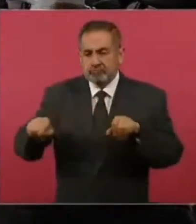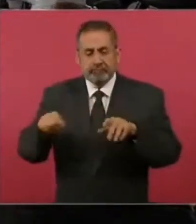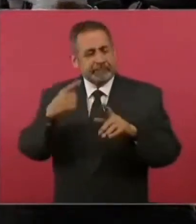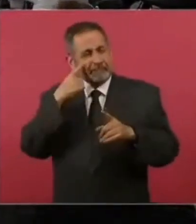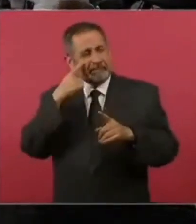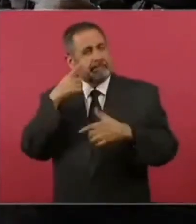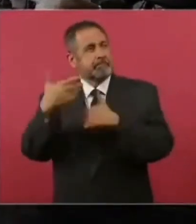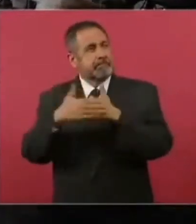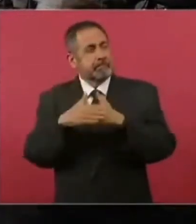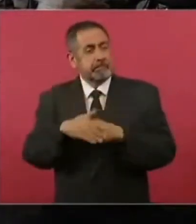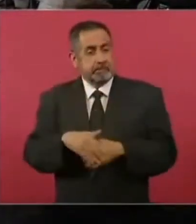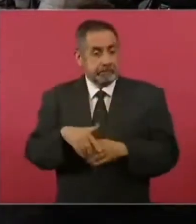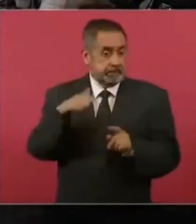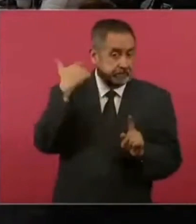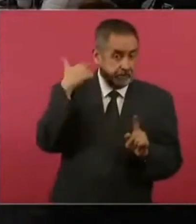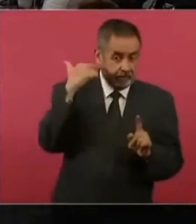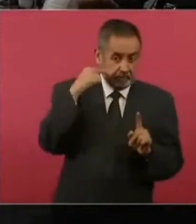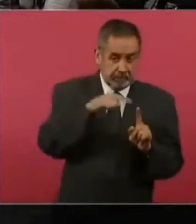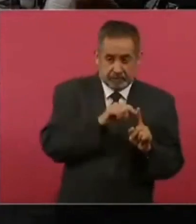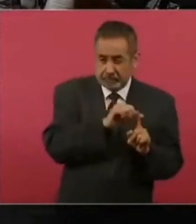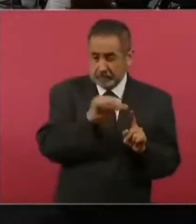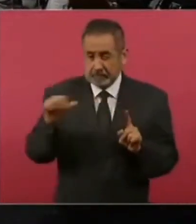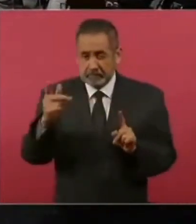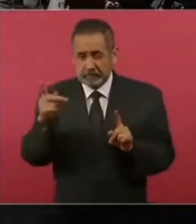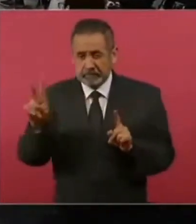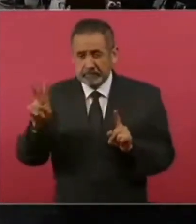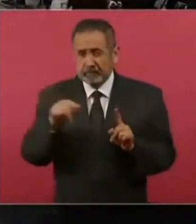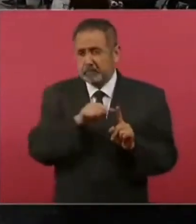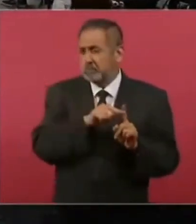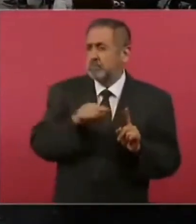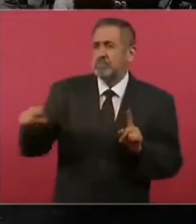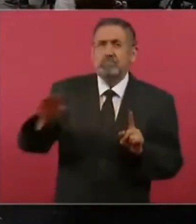Guadalajara a Vallarta